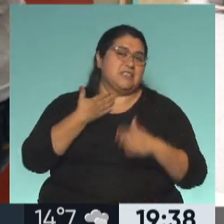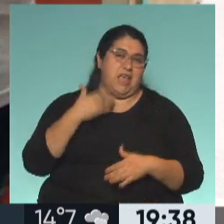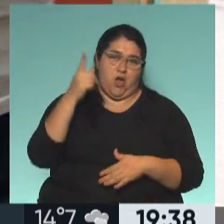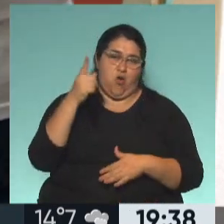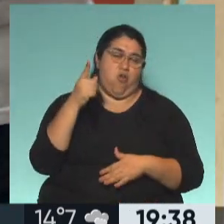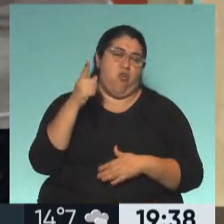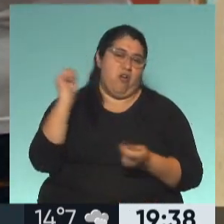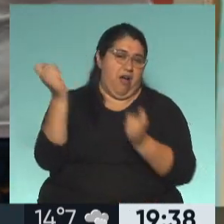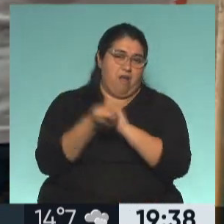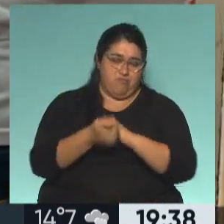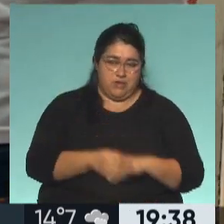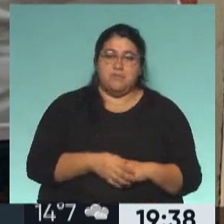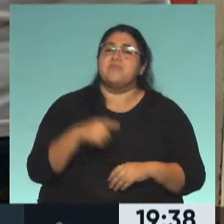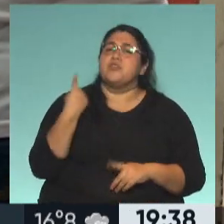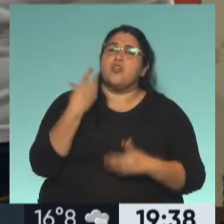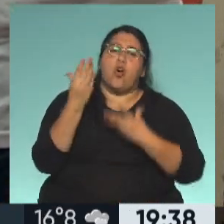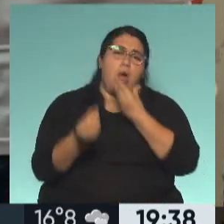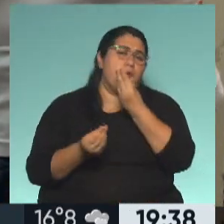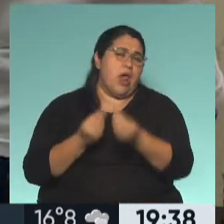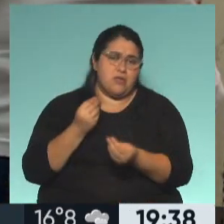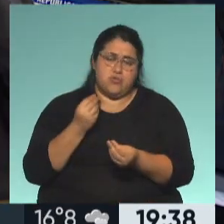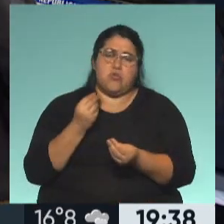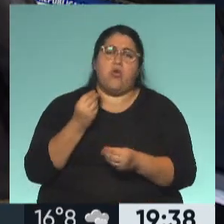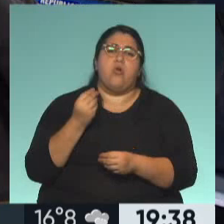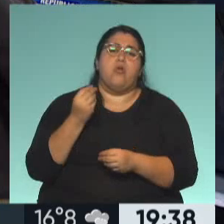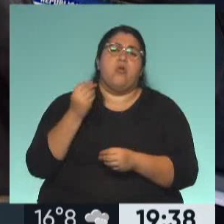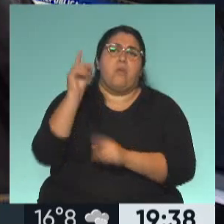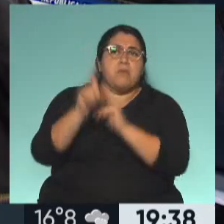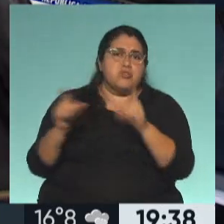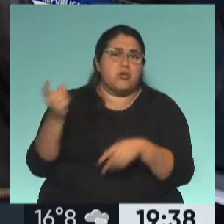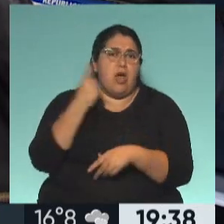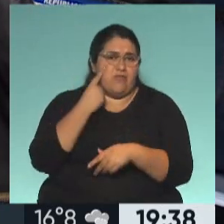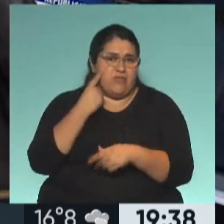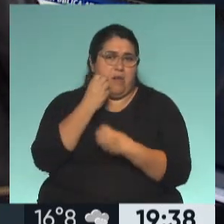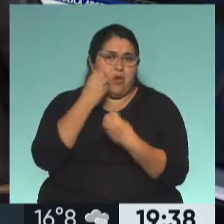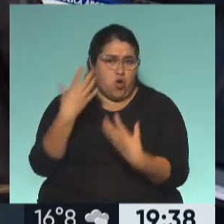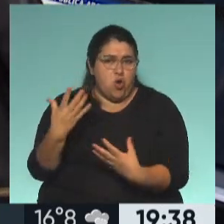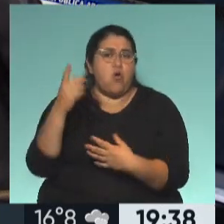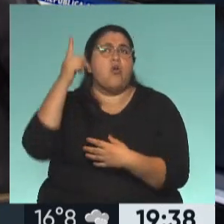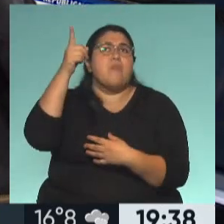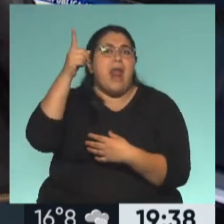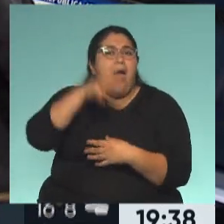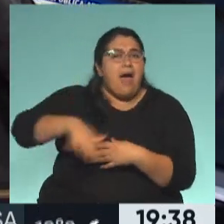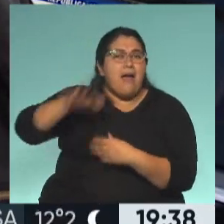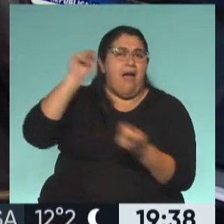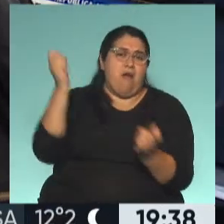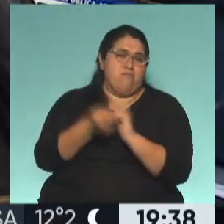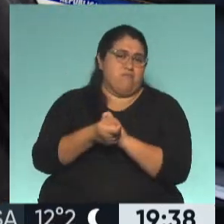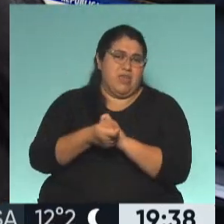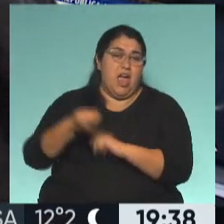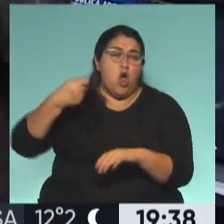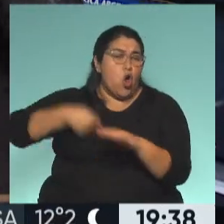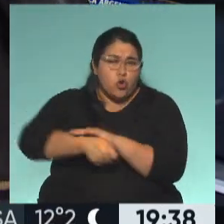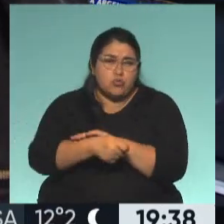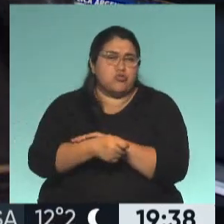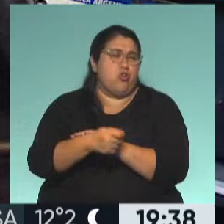cambie. Siempre estamos colaborando para que nuestros compatriotas estén mejor, para que cambie, porque la corrupción que hay